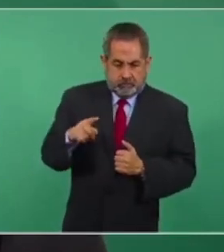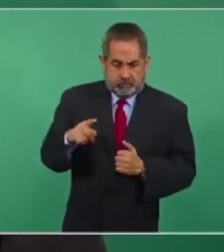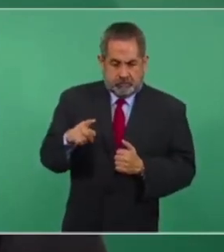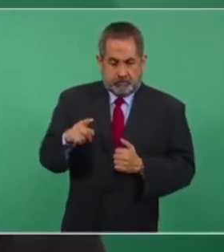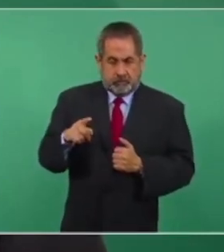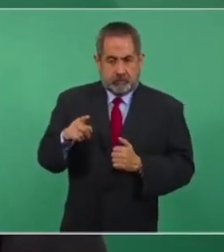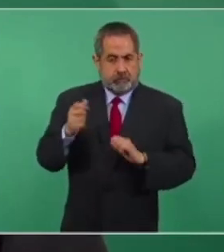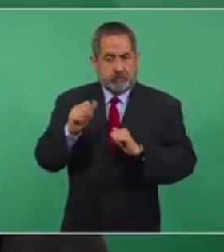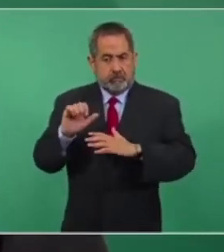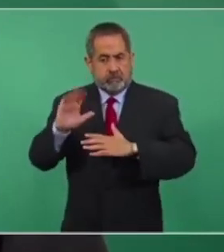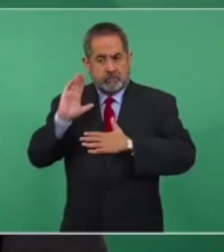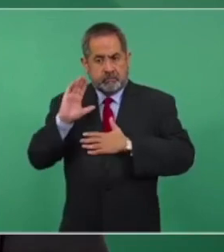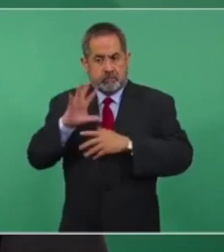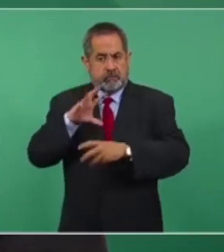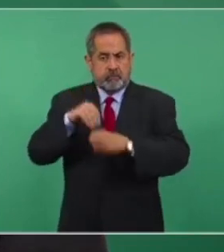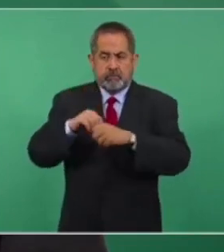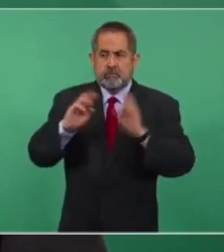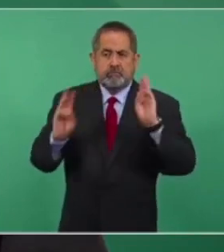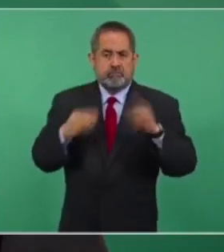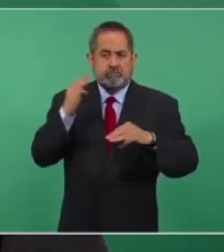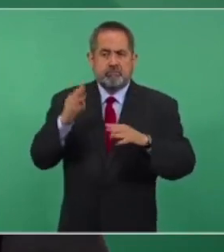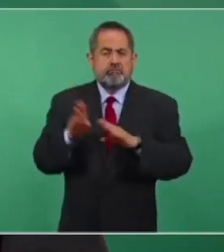un compromiso mundial